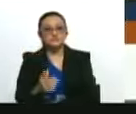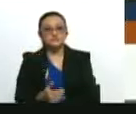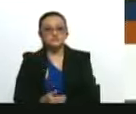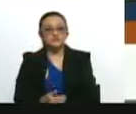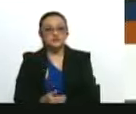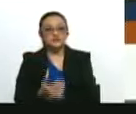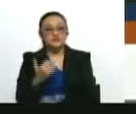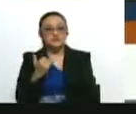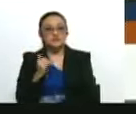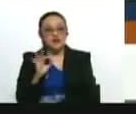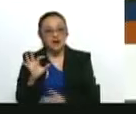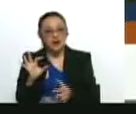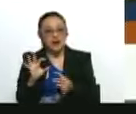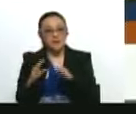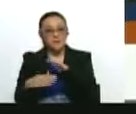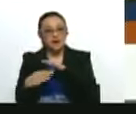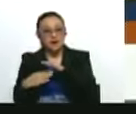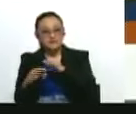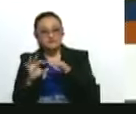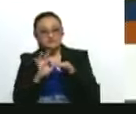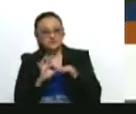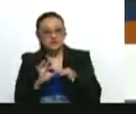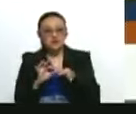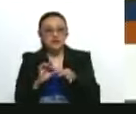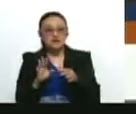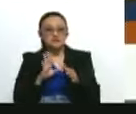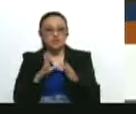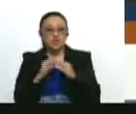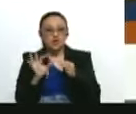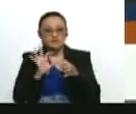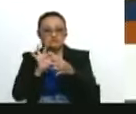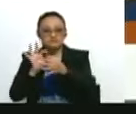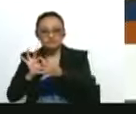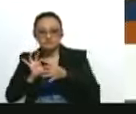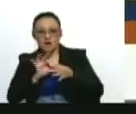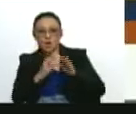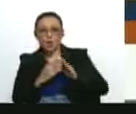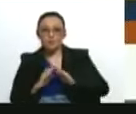tengan como unidad base fundamental